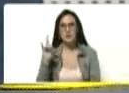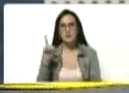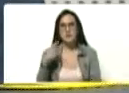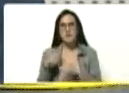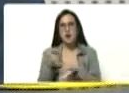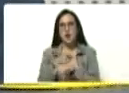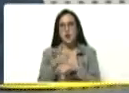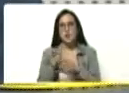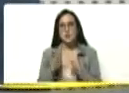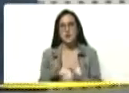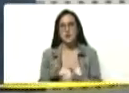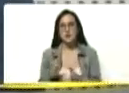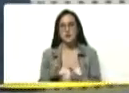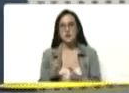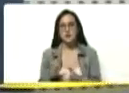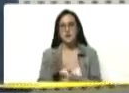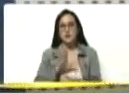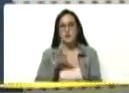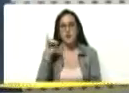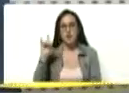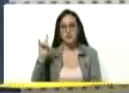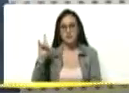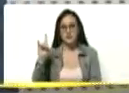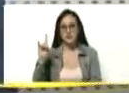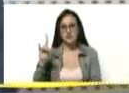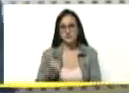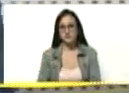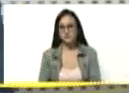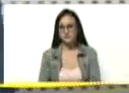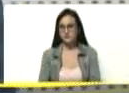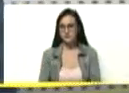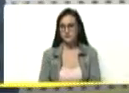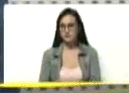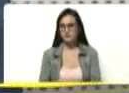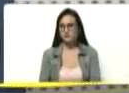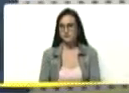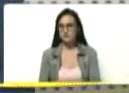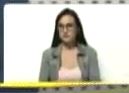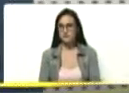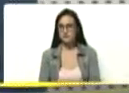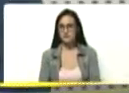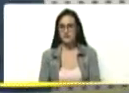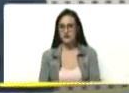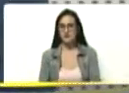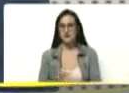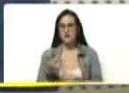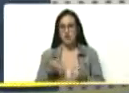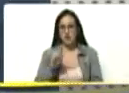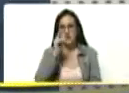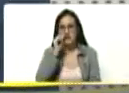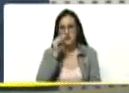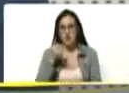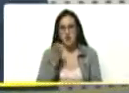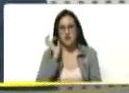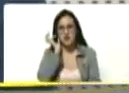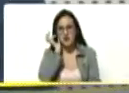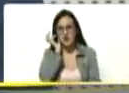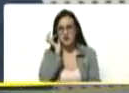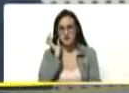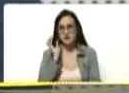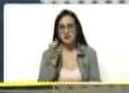del Estado Plurinacional de Bolivia. Los valerosos hijos e hijas de Martí y Fidel que se